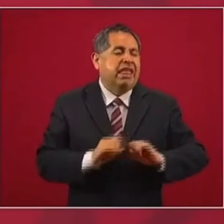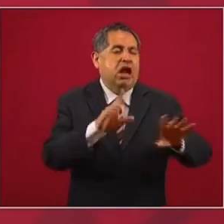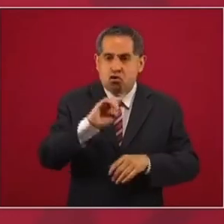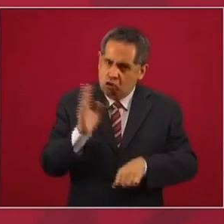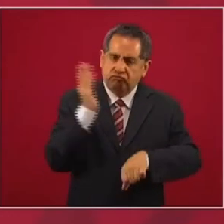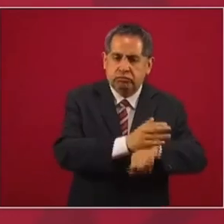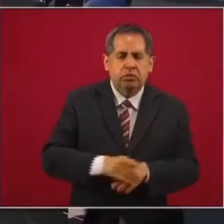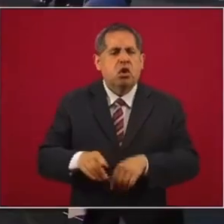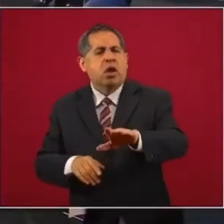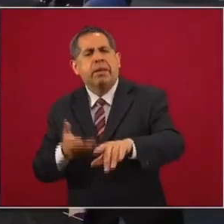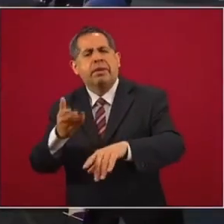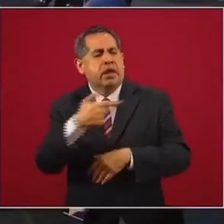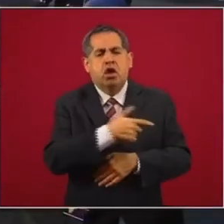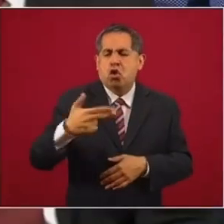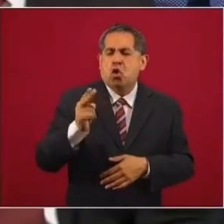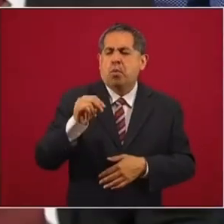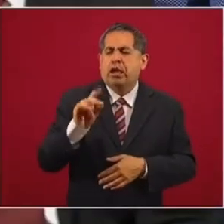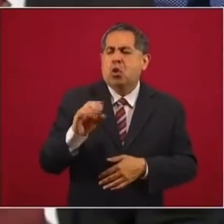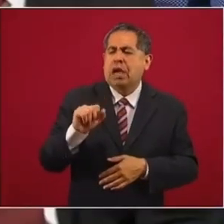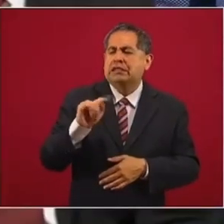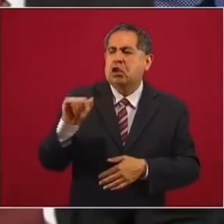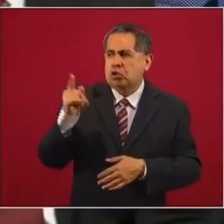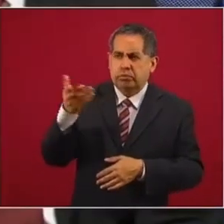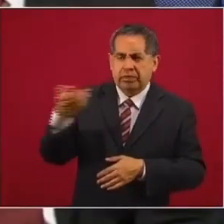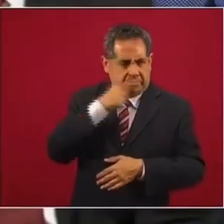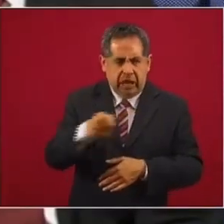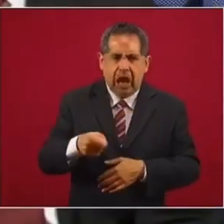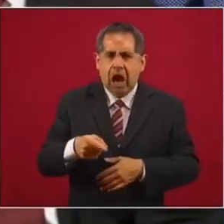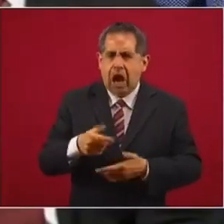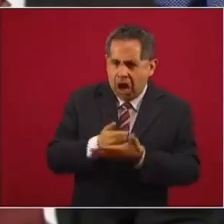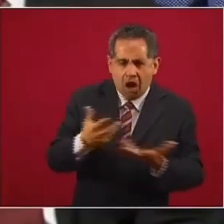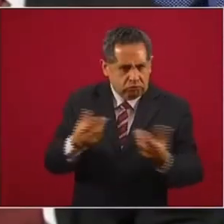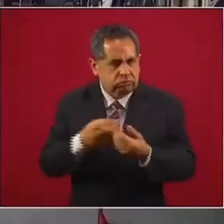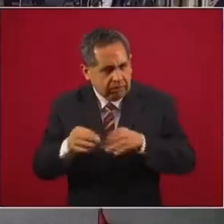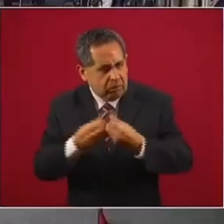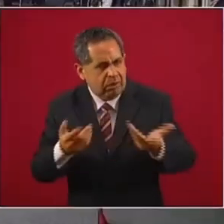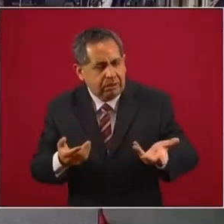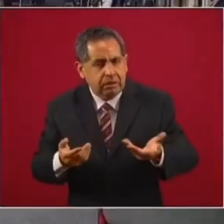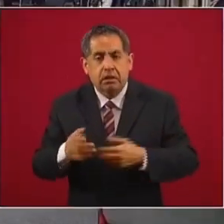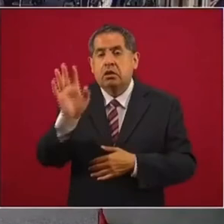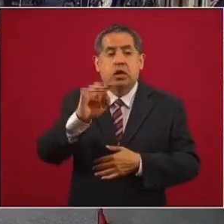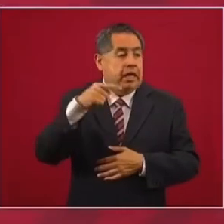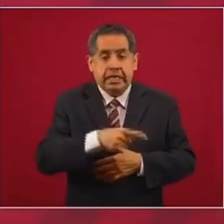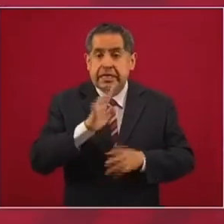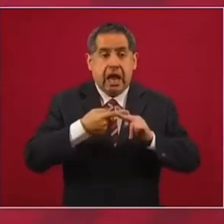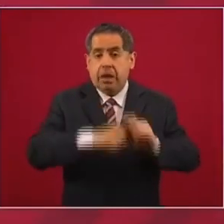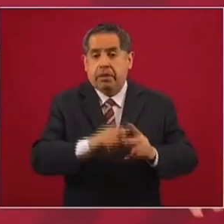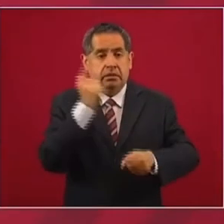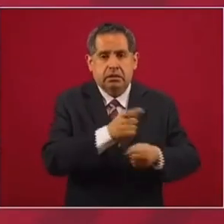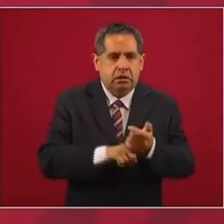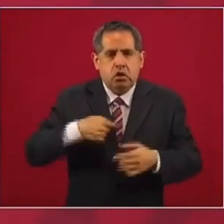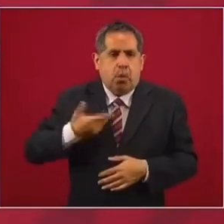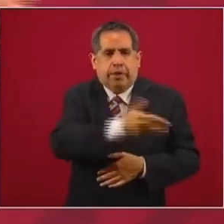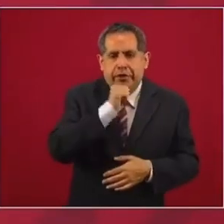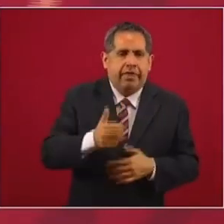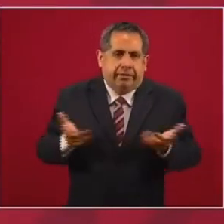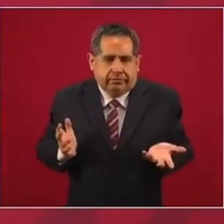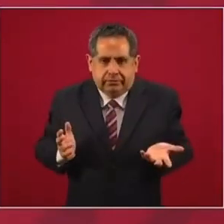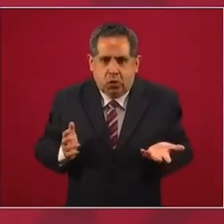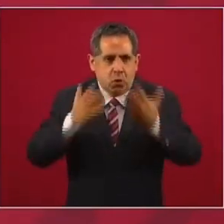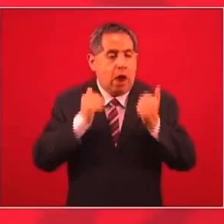¿Qué le pide a Humberto Castillejos que presente para colaborar ante la Fiscalía? Es que si no está iniciado, no tengo por qué pedirle nada.